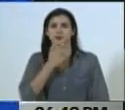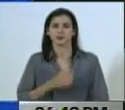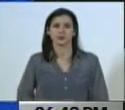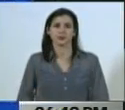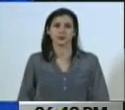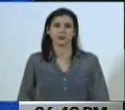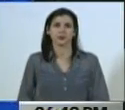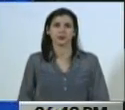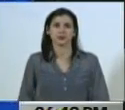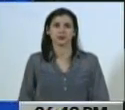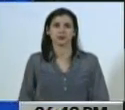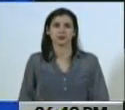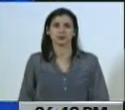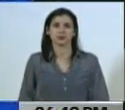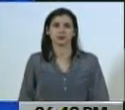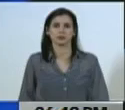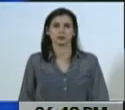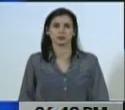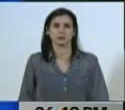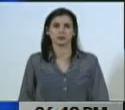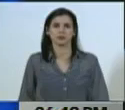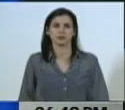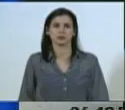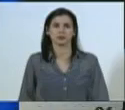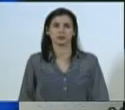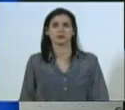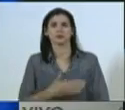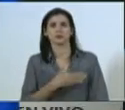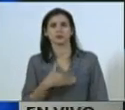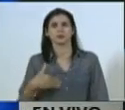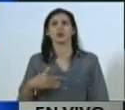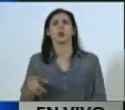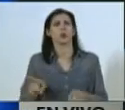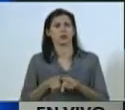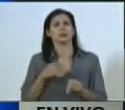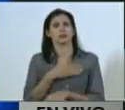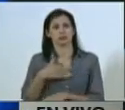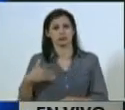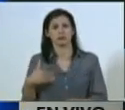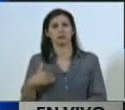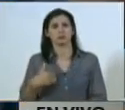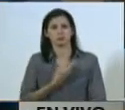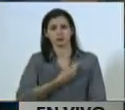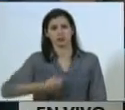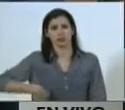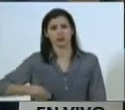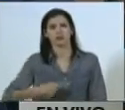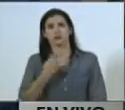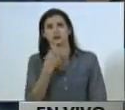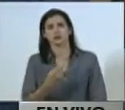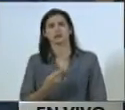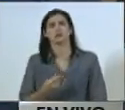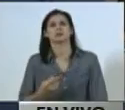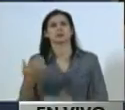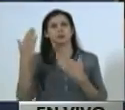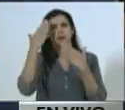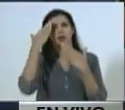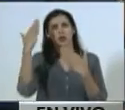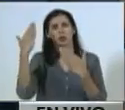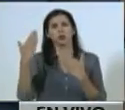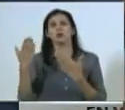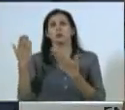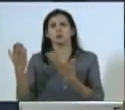resilience of the Venezuelan people. Quisiera asimismo, presidente, expresarle nuestro saludo por